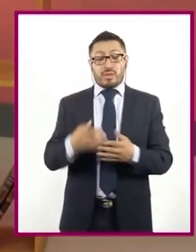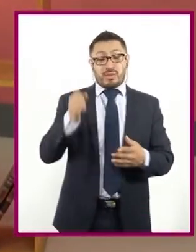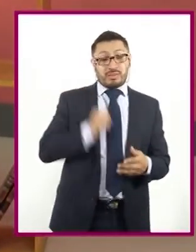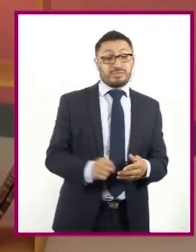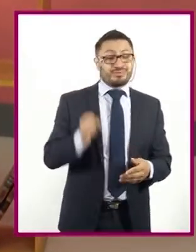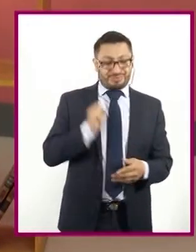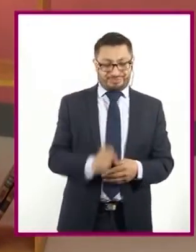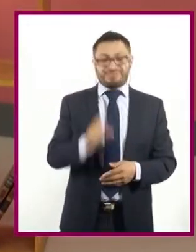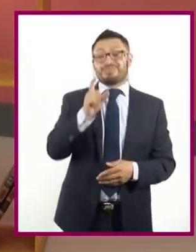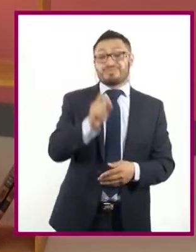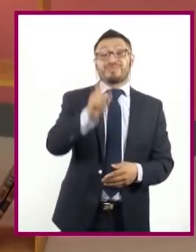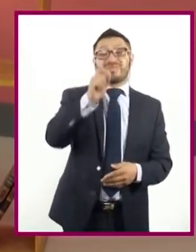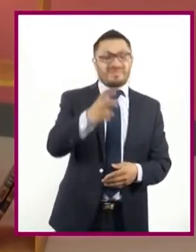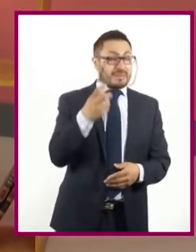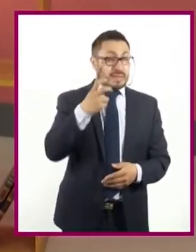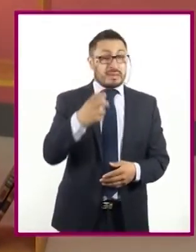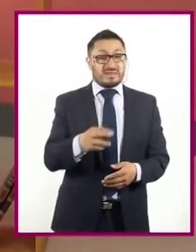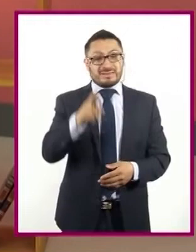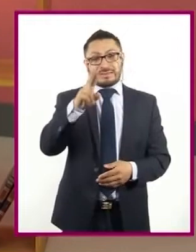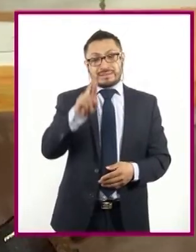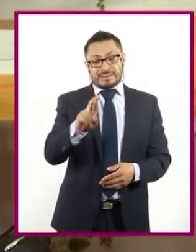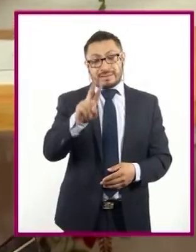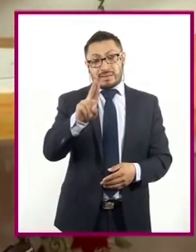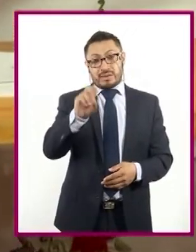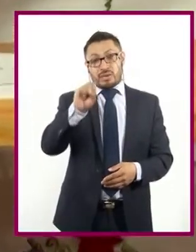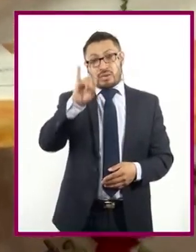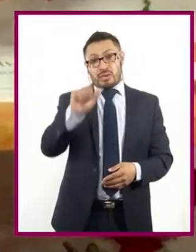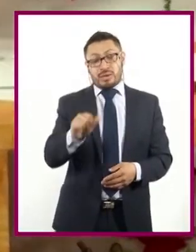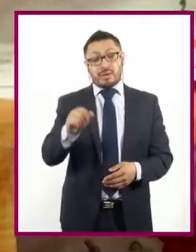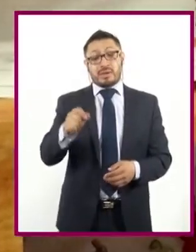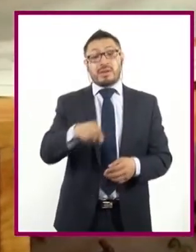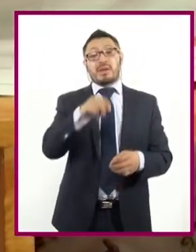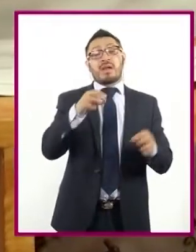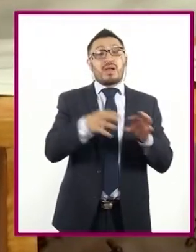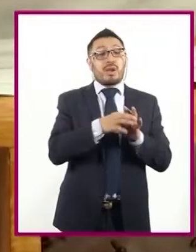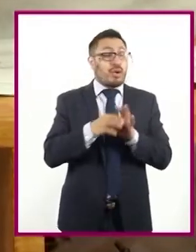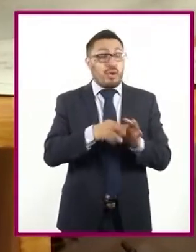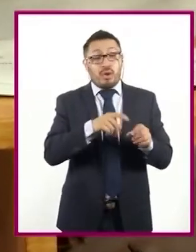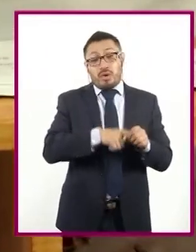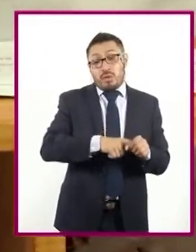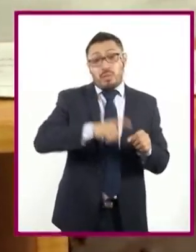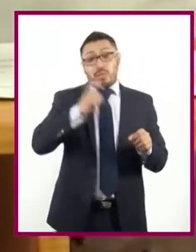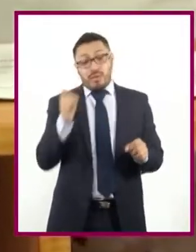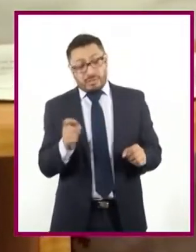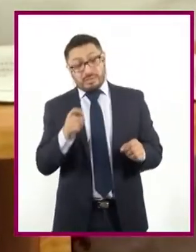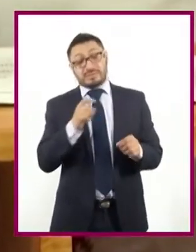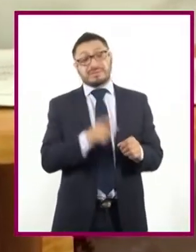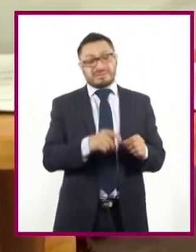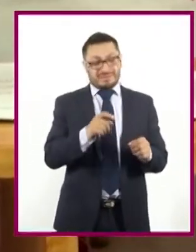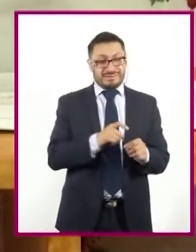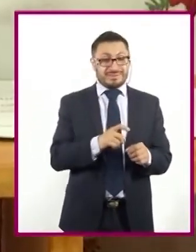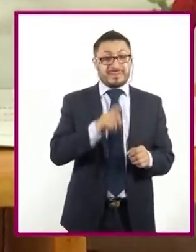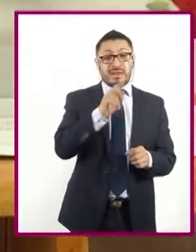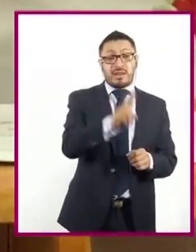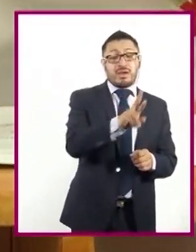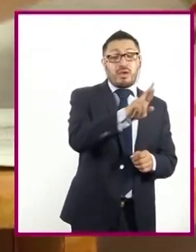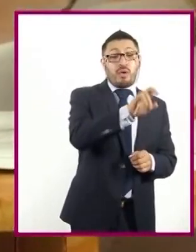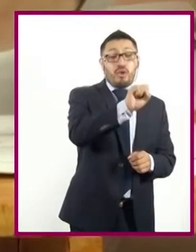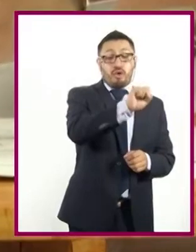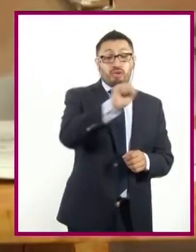XX, Rusia se separó de lo que era la Unión de Repúblicas Socialistas